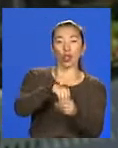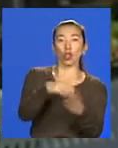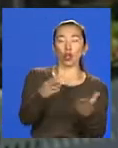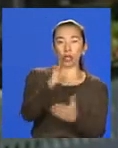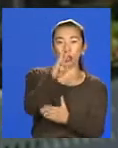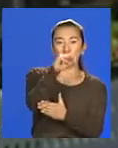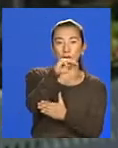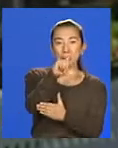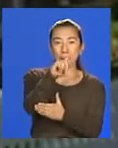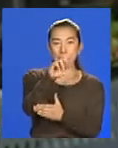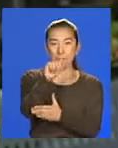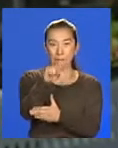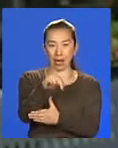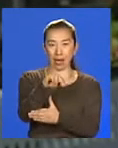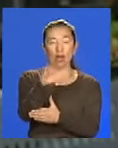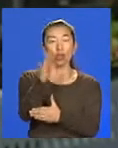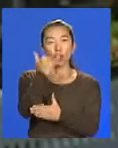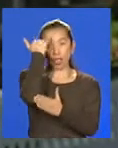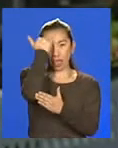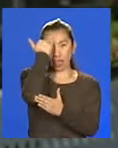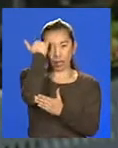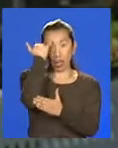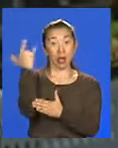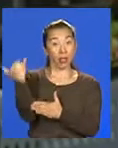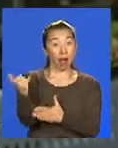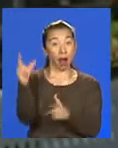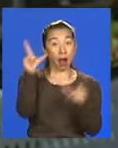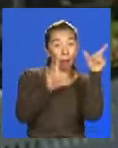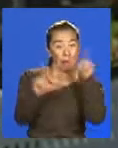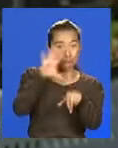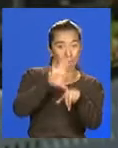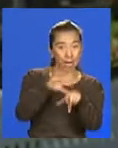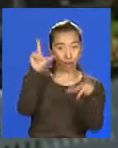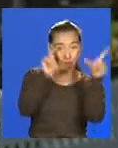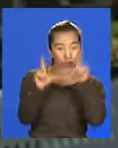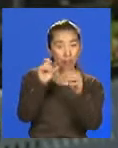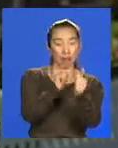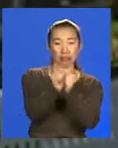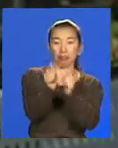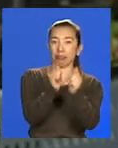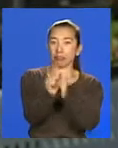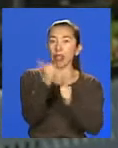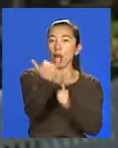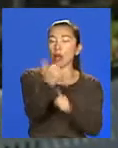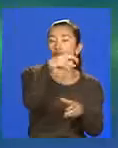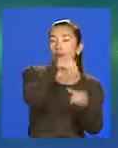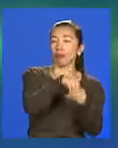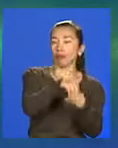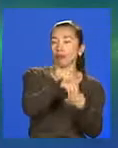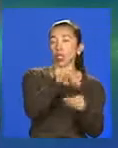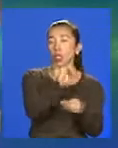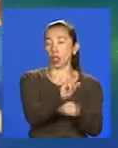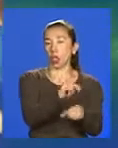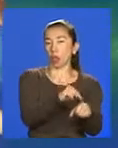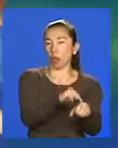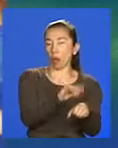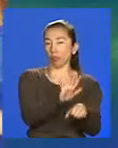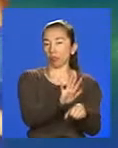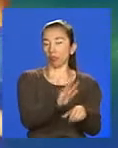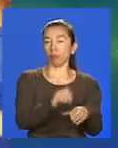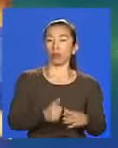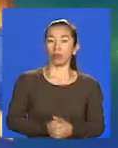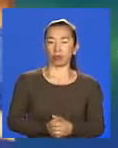el traspaso. El delantero ya pasó los exámenes médicos en el club italiano, con el que estará cinco temporadas. Después del